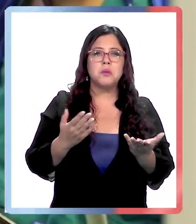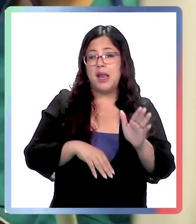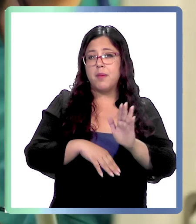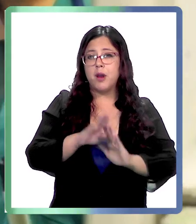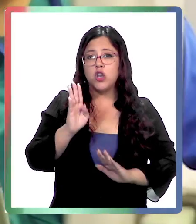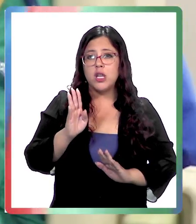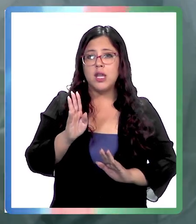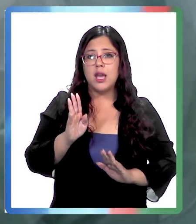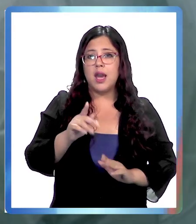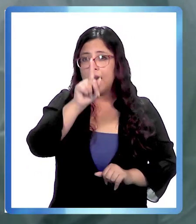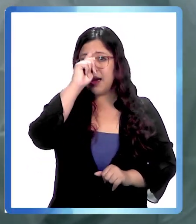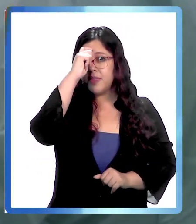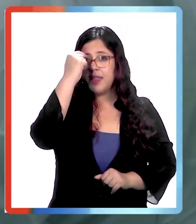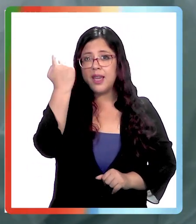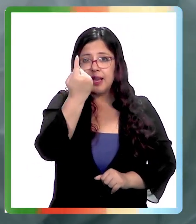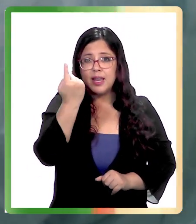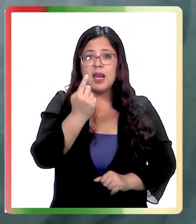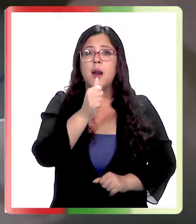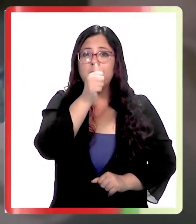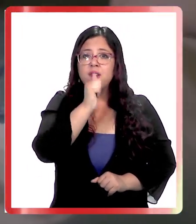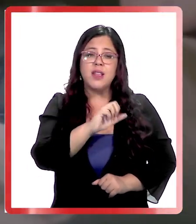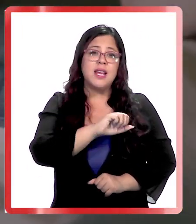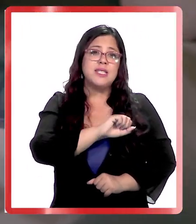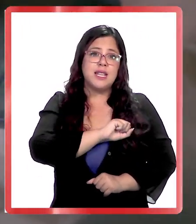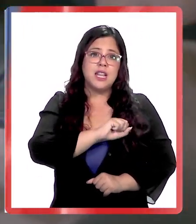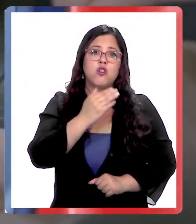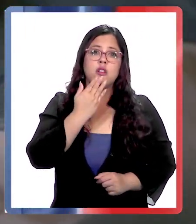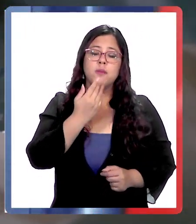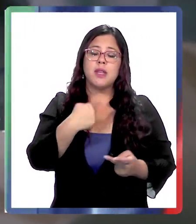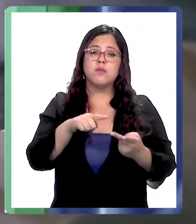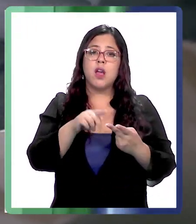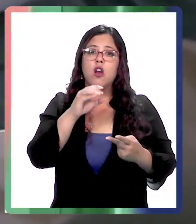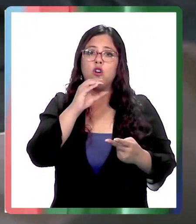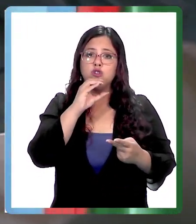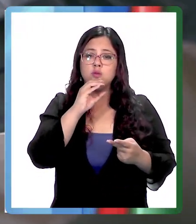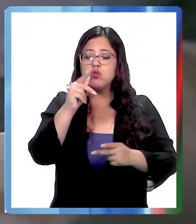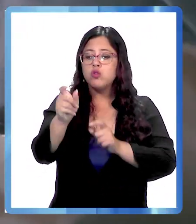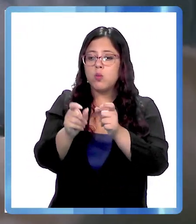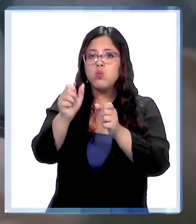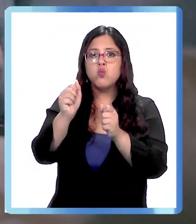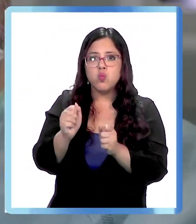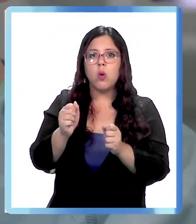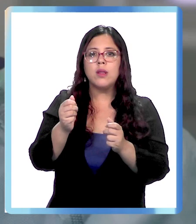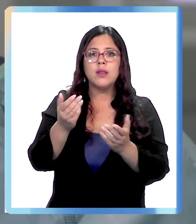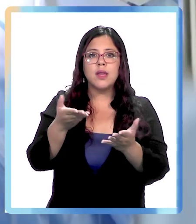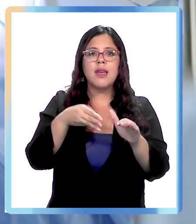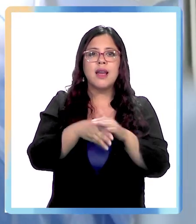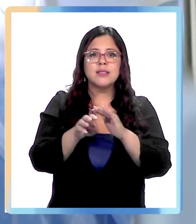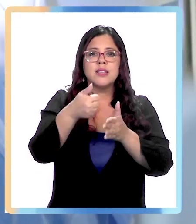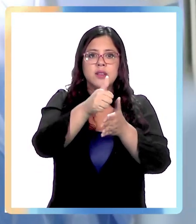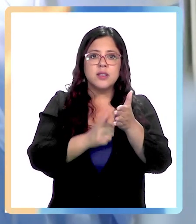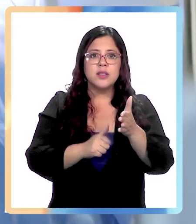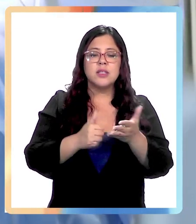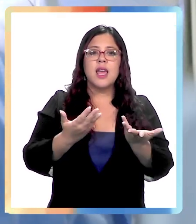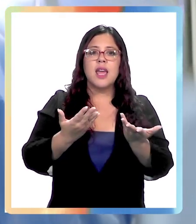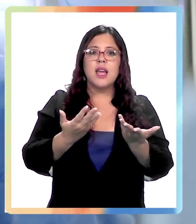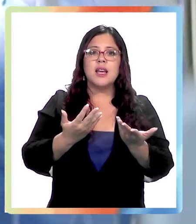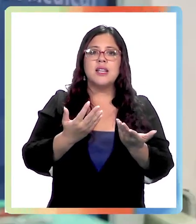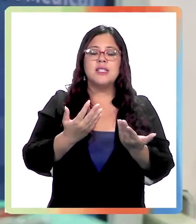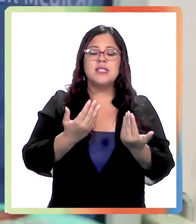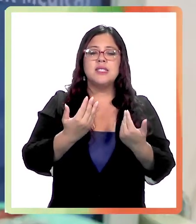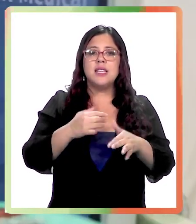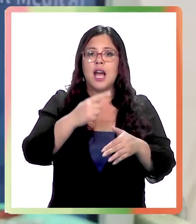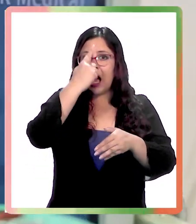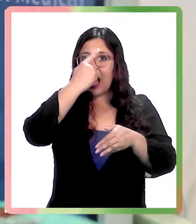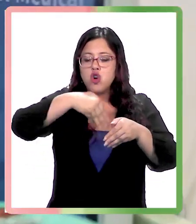número importante de clínicas privadas en Santiago y en Concepción, los pacientes pueden acceder a la cirugía robótica,